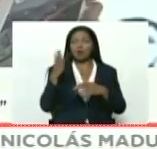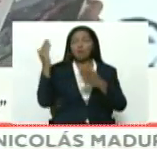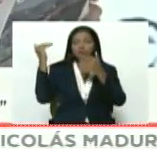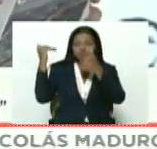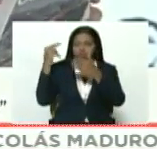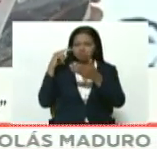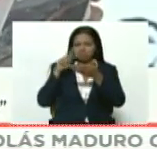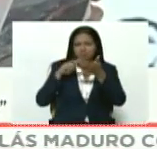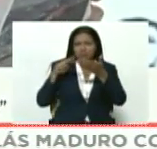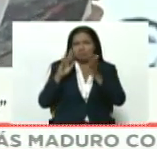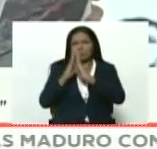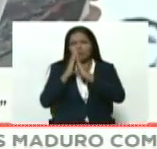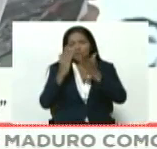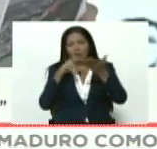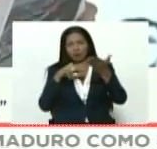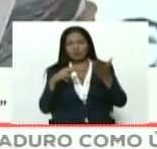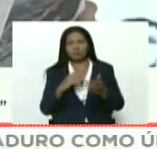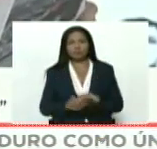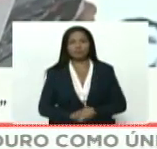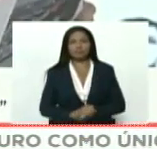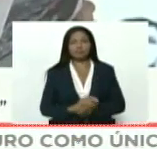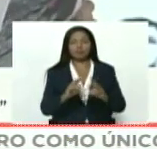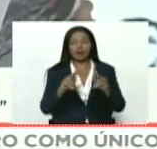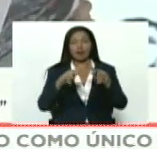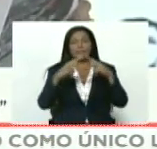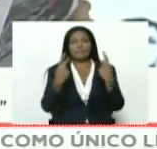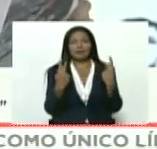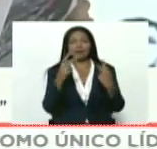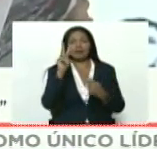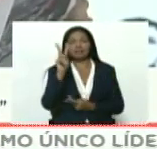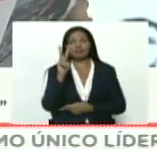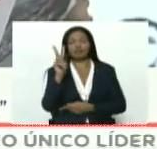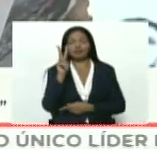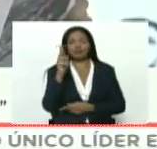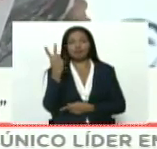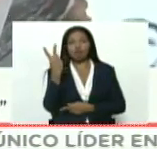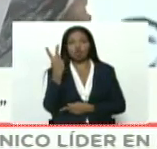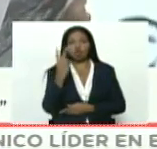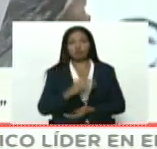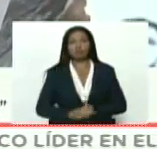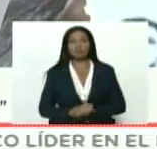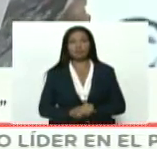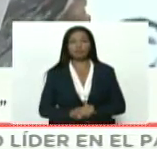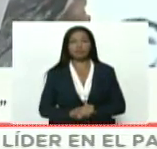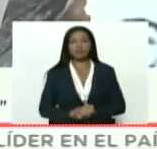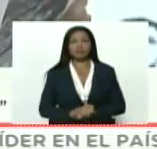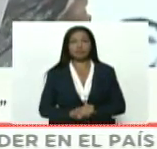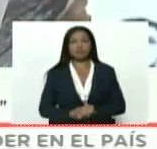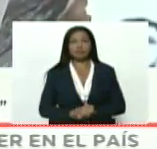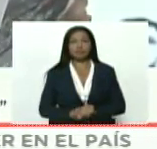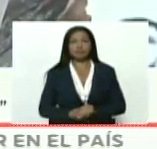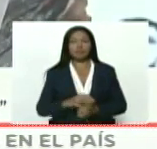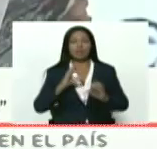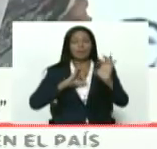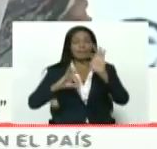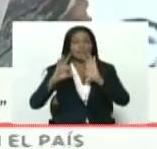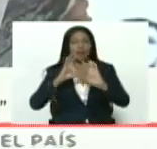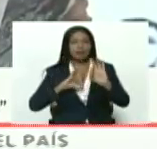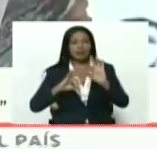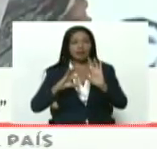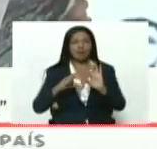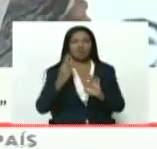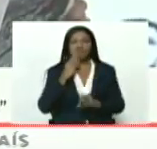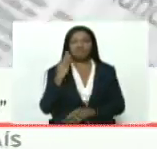acá. La página 2, Ubel Roa escribe crónica de una